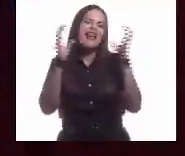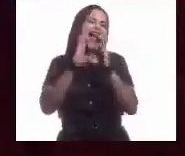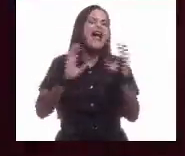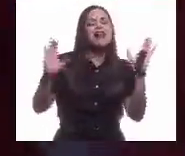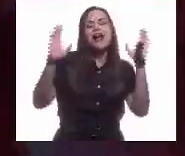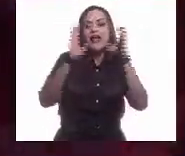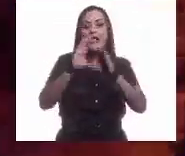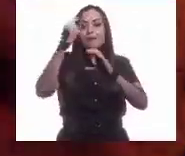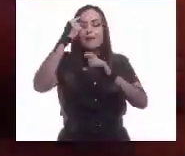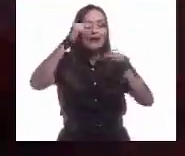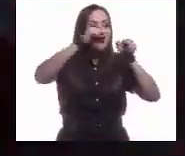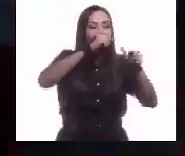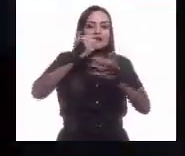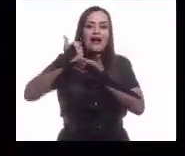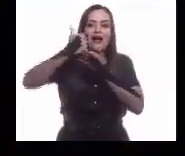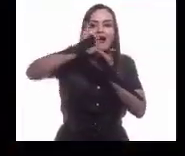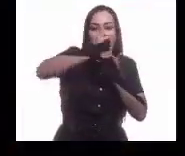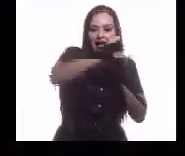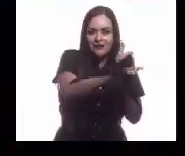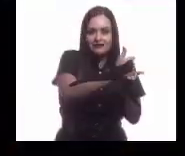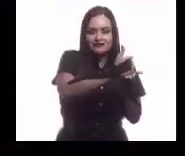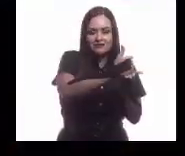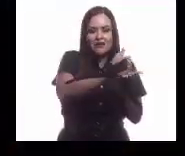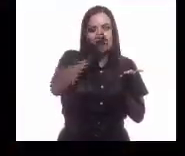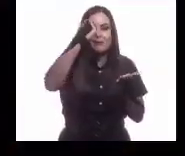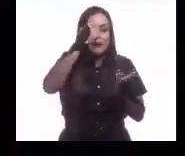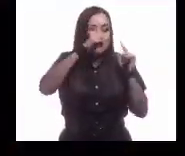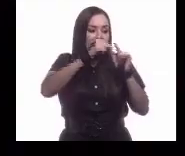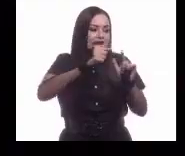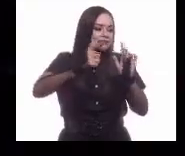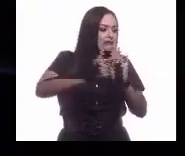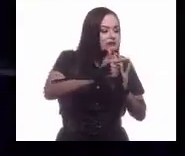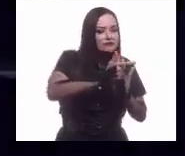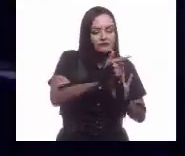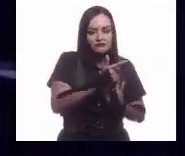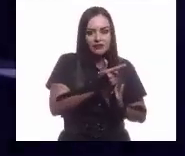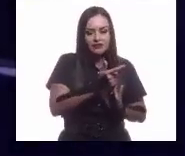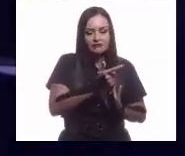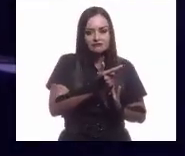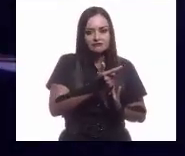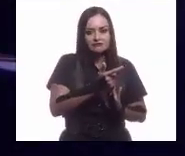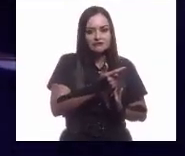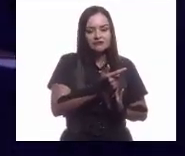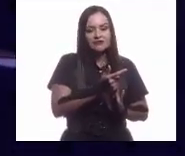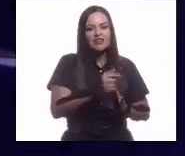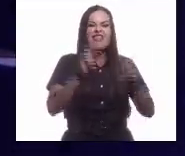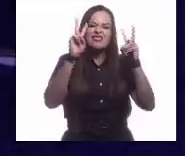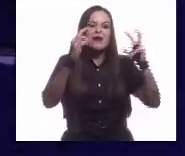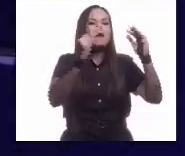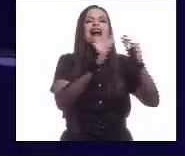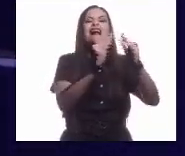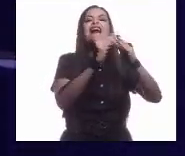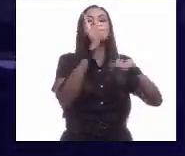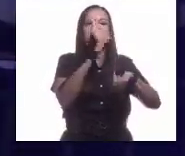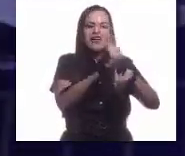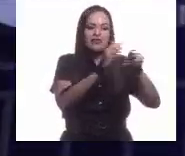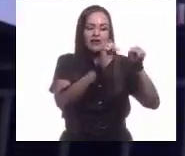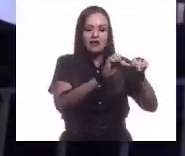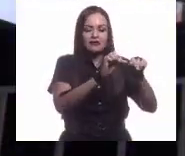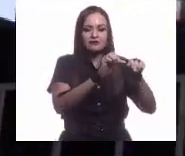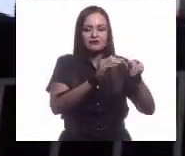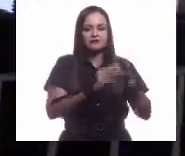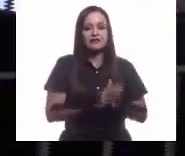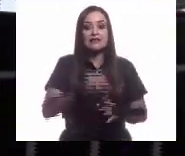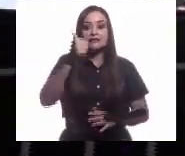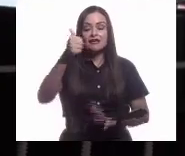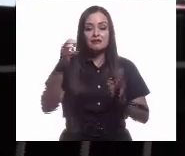para esta causa, para poder construir o apoyar las casas de día de los adultos mayores. Se lograron recaudar 6